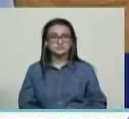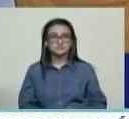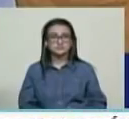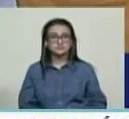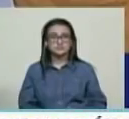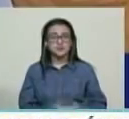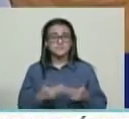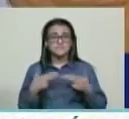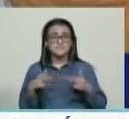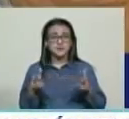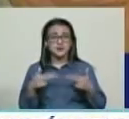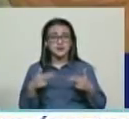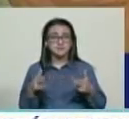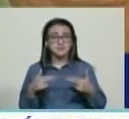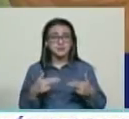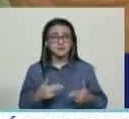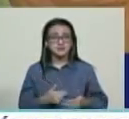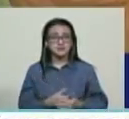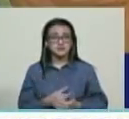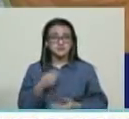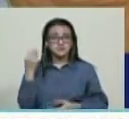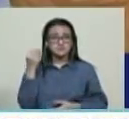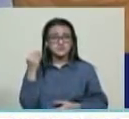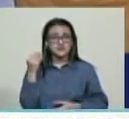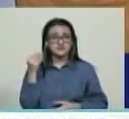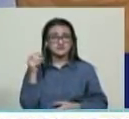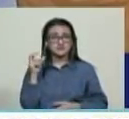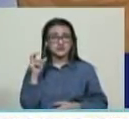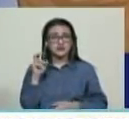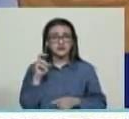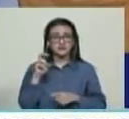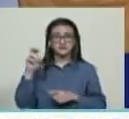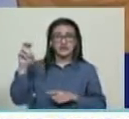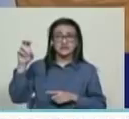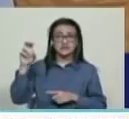En Panamá, no, ellos creen que son un satélite de Estados Unidos.